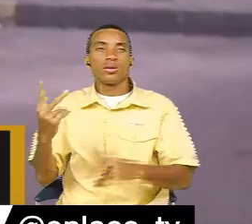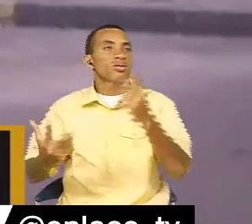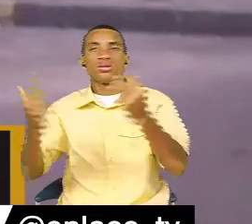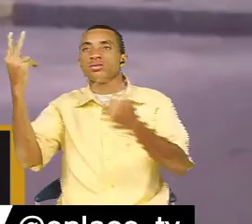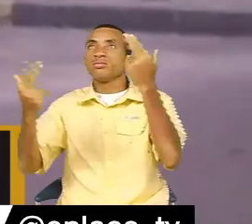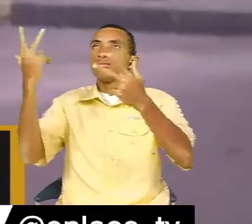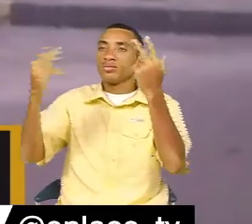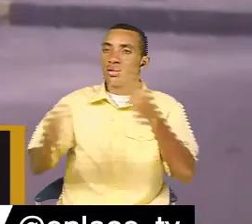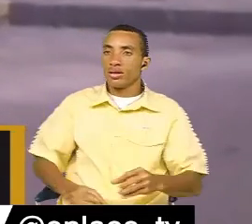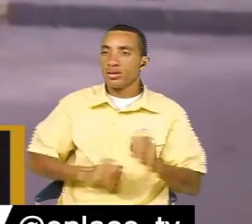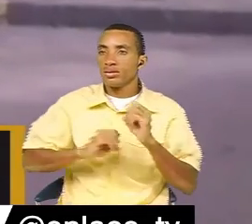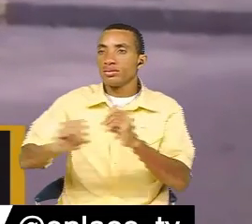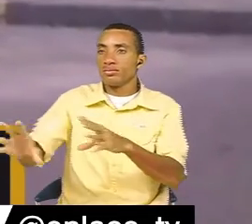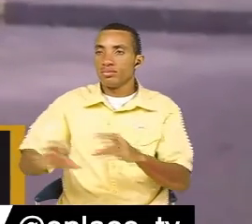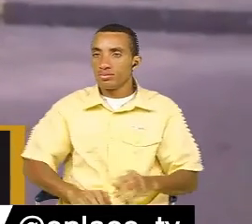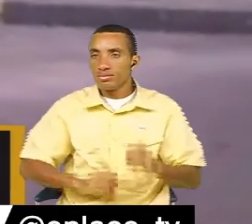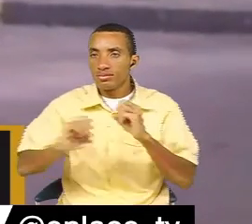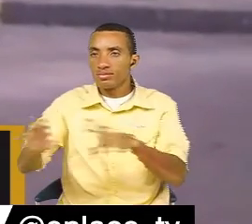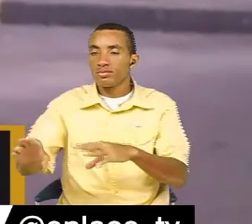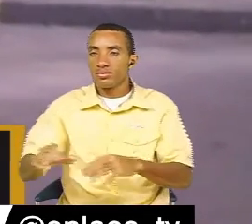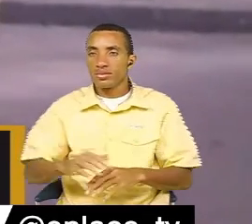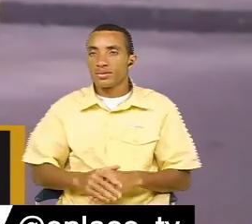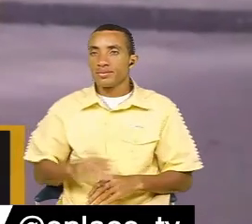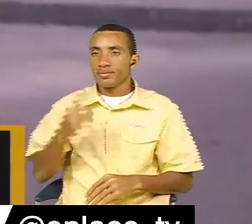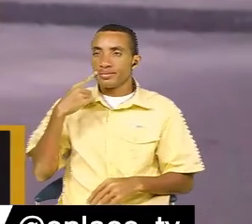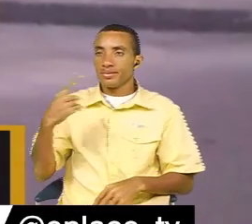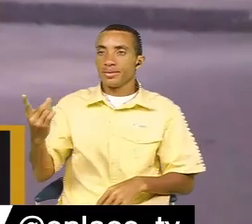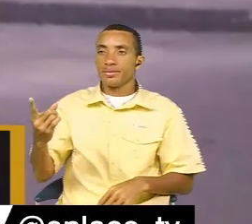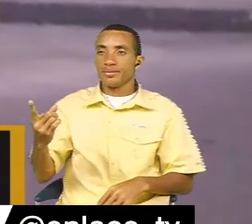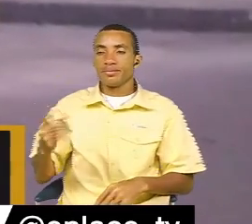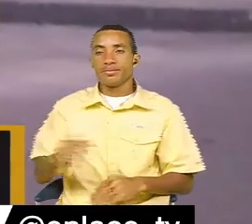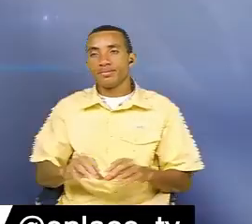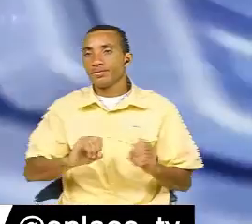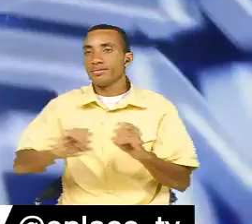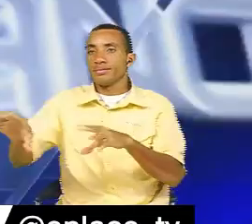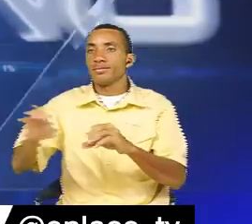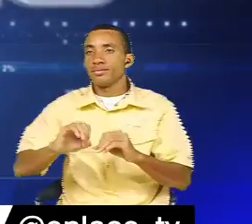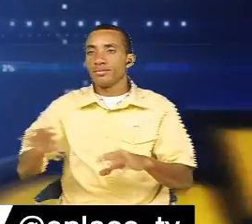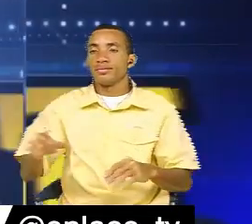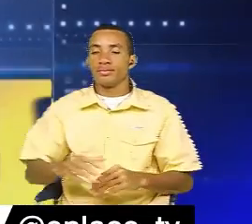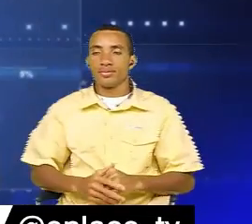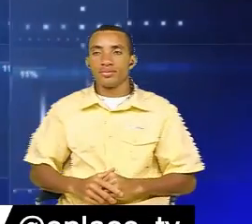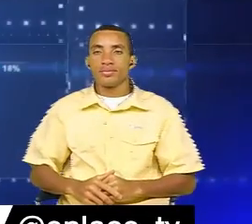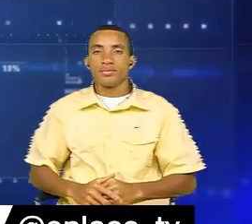que se acostumbraron a mantener este lugar como un botadero de residuos.